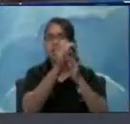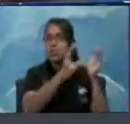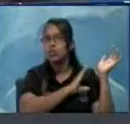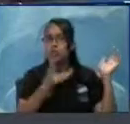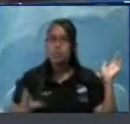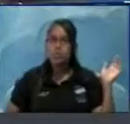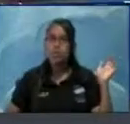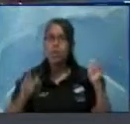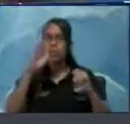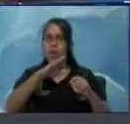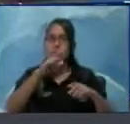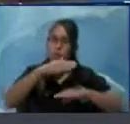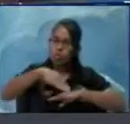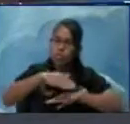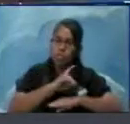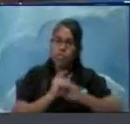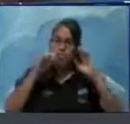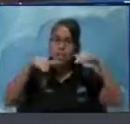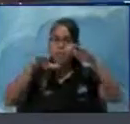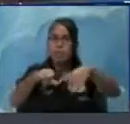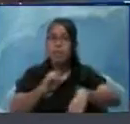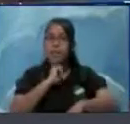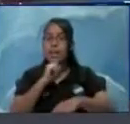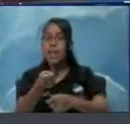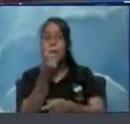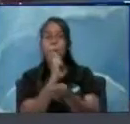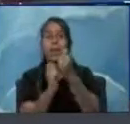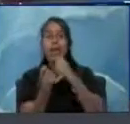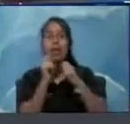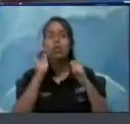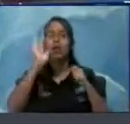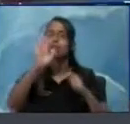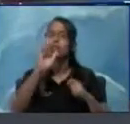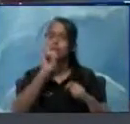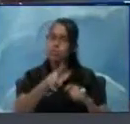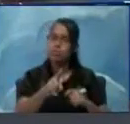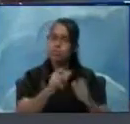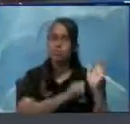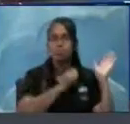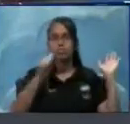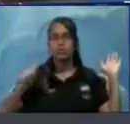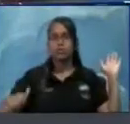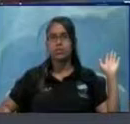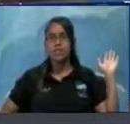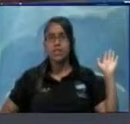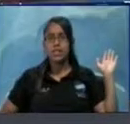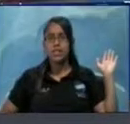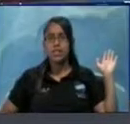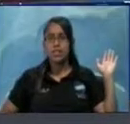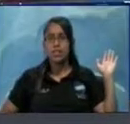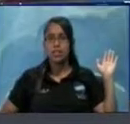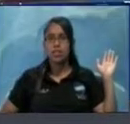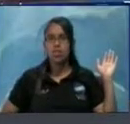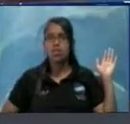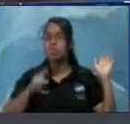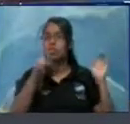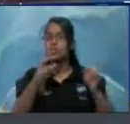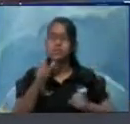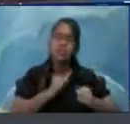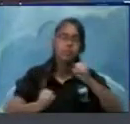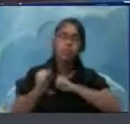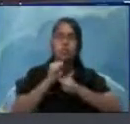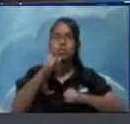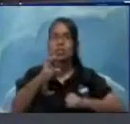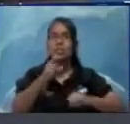estaba A orilla del de Galilea y era pescador así también el señor eh eh eh Se movió y su